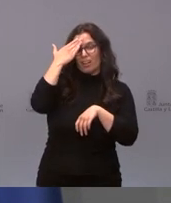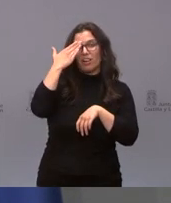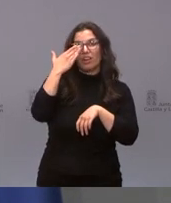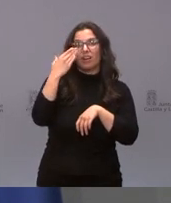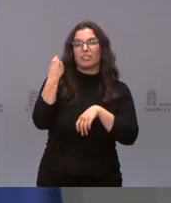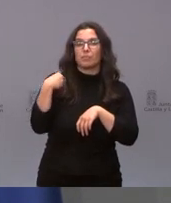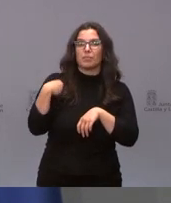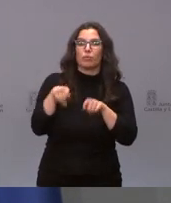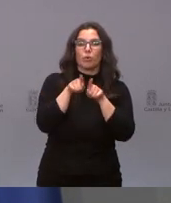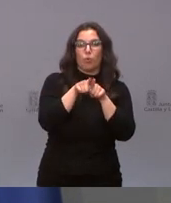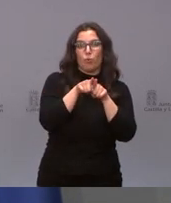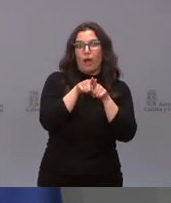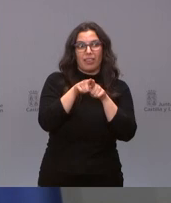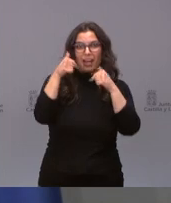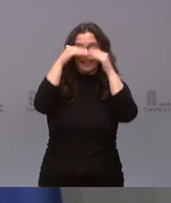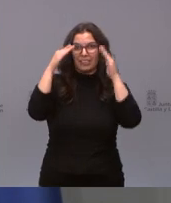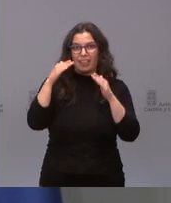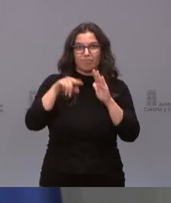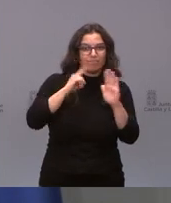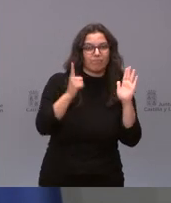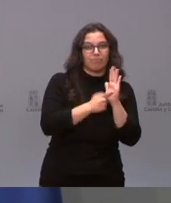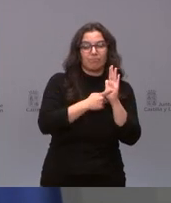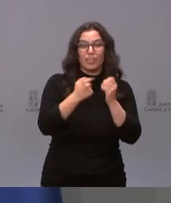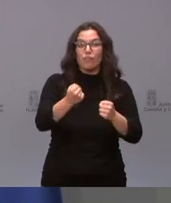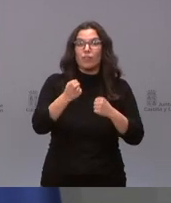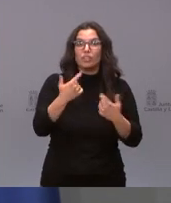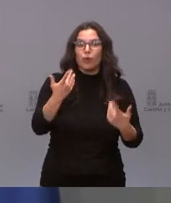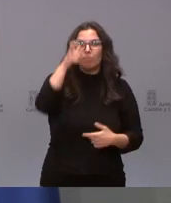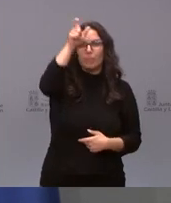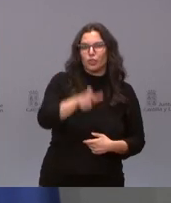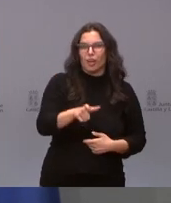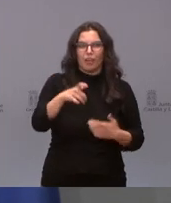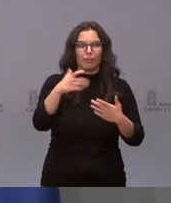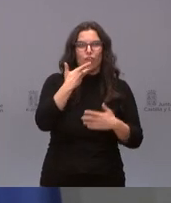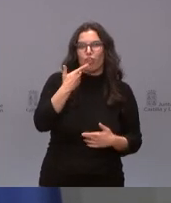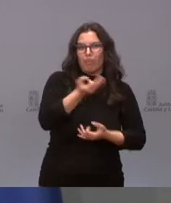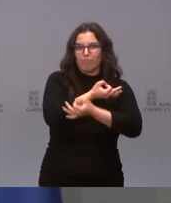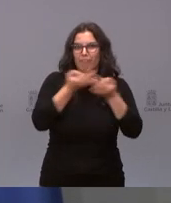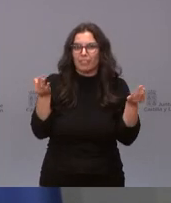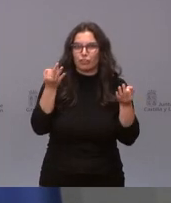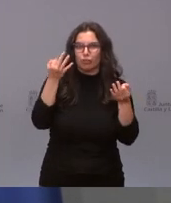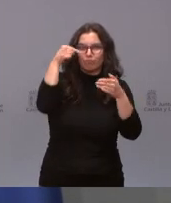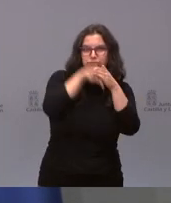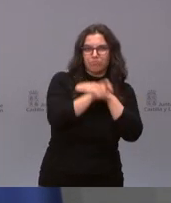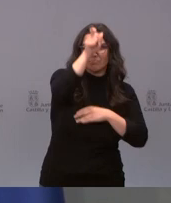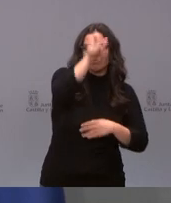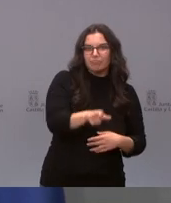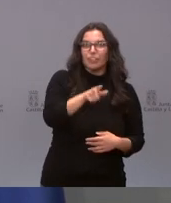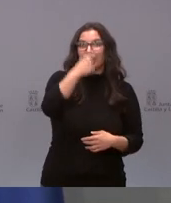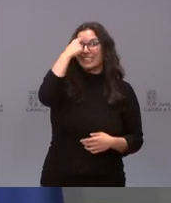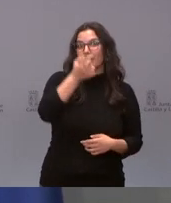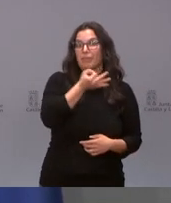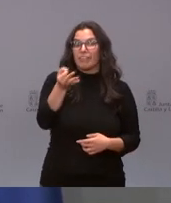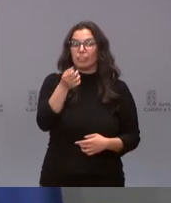una de las grandes fortalezas que tiene la atención primero se conoce muy bien a los pacientes y eso puede permitir el saber exactamente